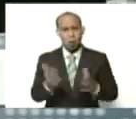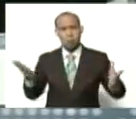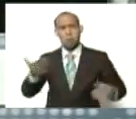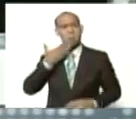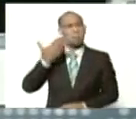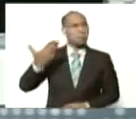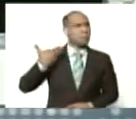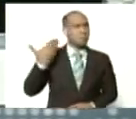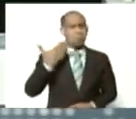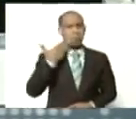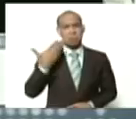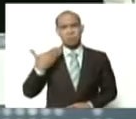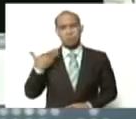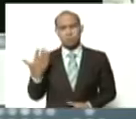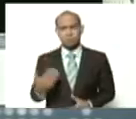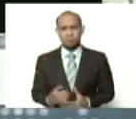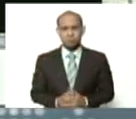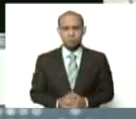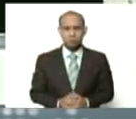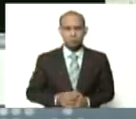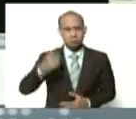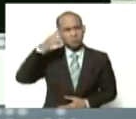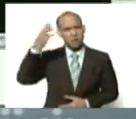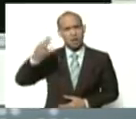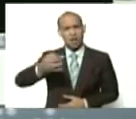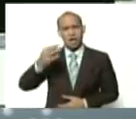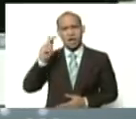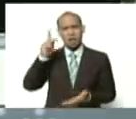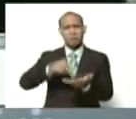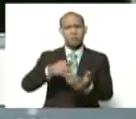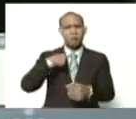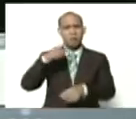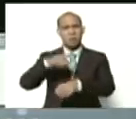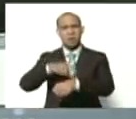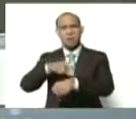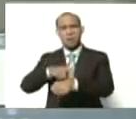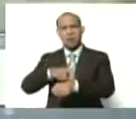vanagloriándose y creyendo que había llegado su hora.